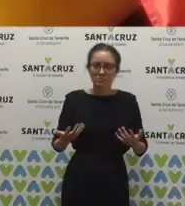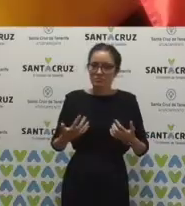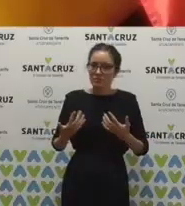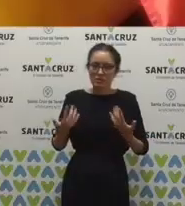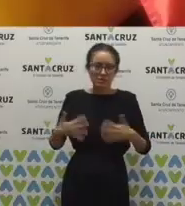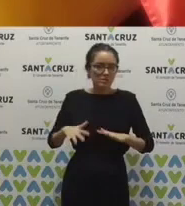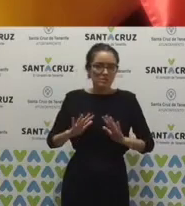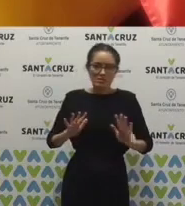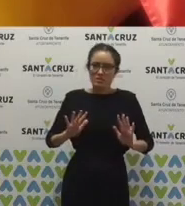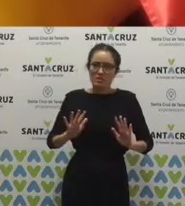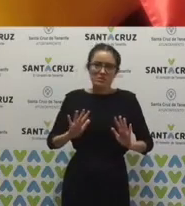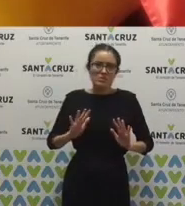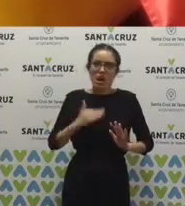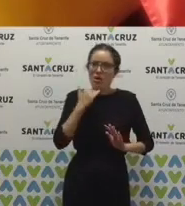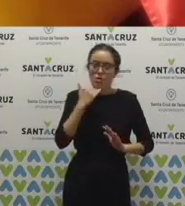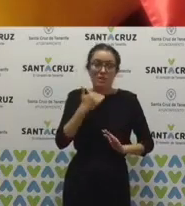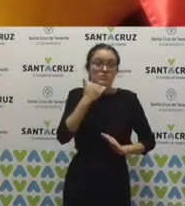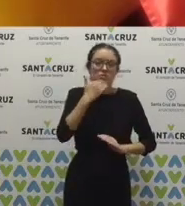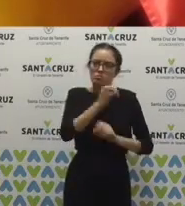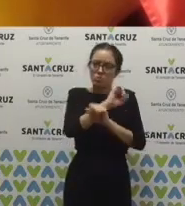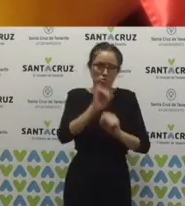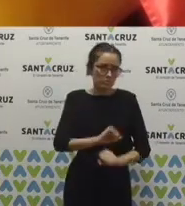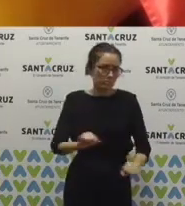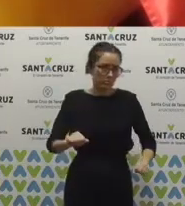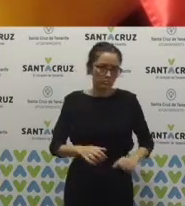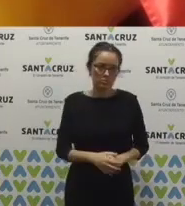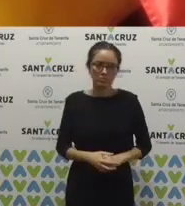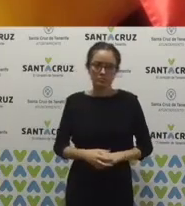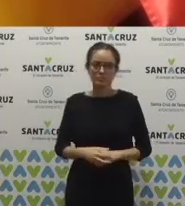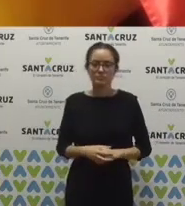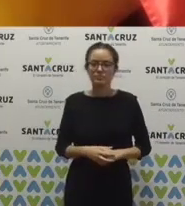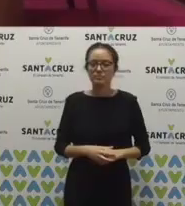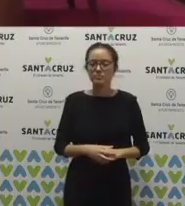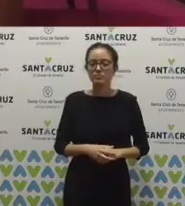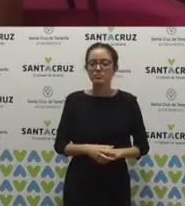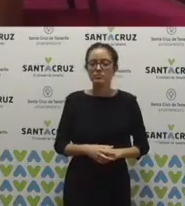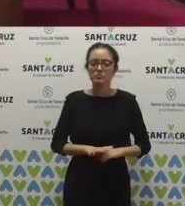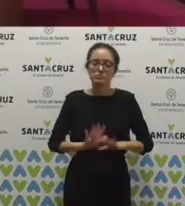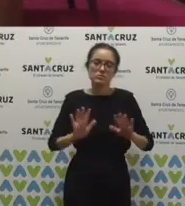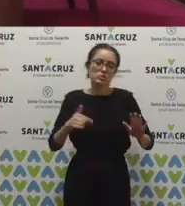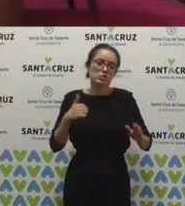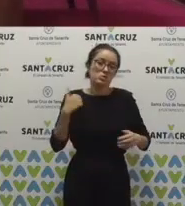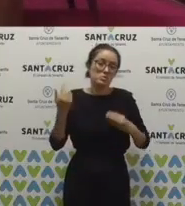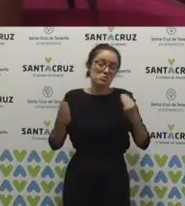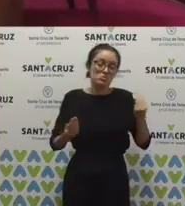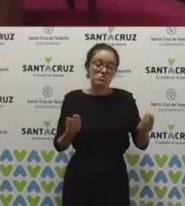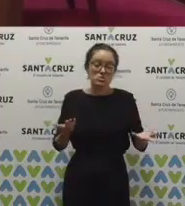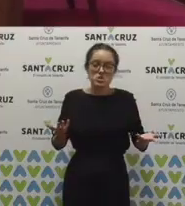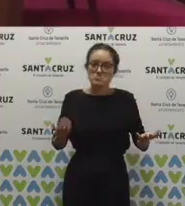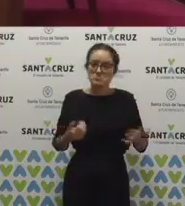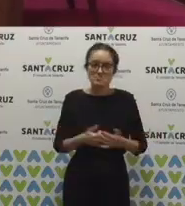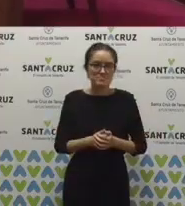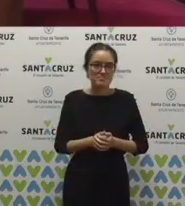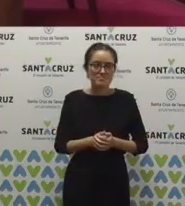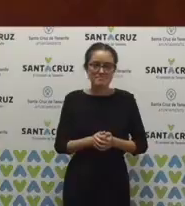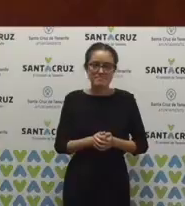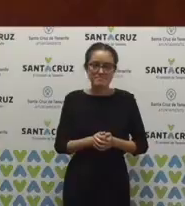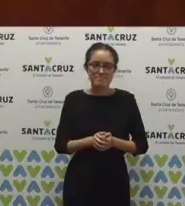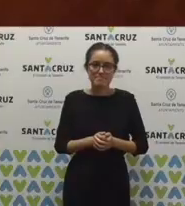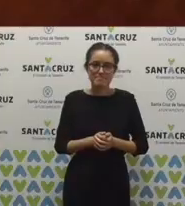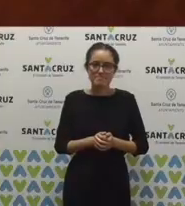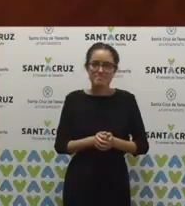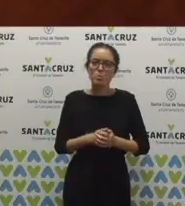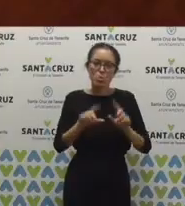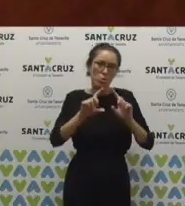como la conquista de américa más básicamente por lo tanto yo creo que esto nos debe hacer aprender que necesitamos un órgano